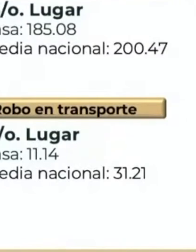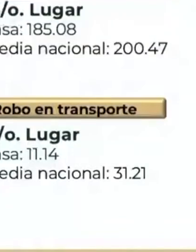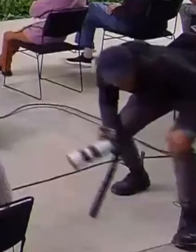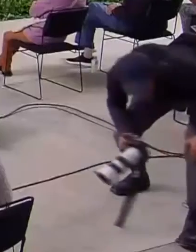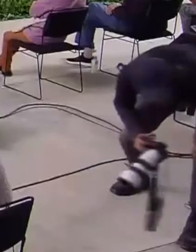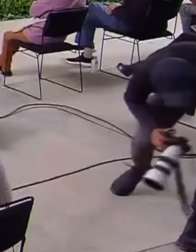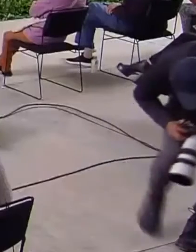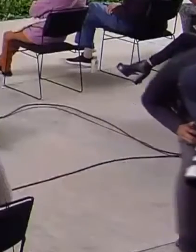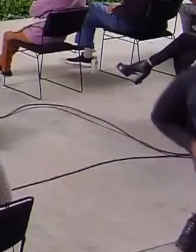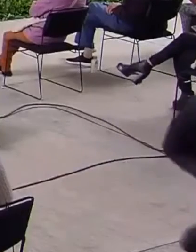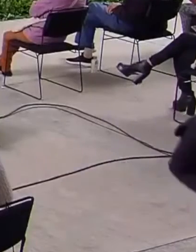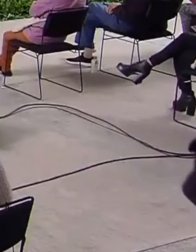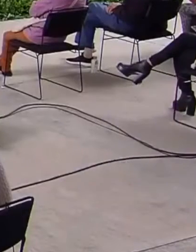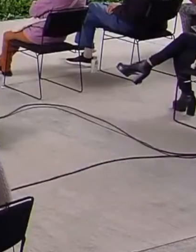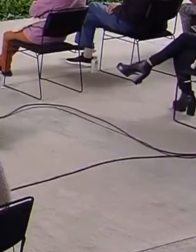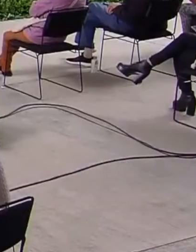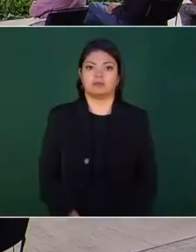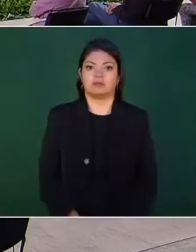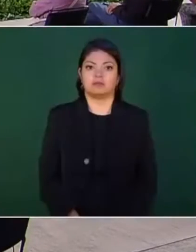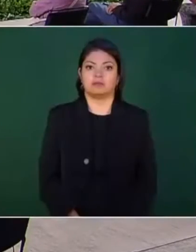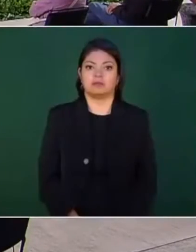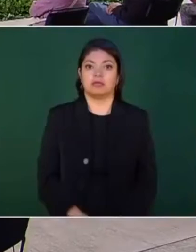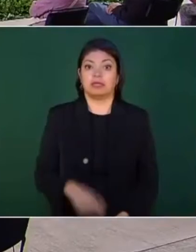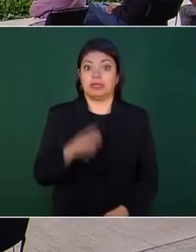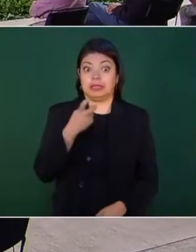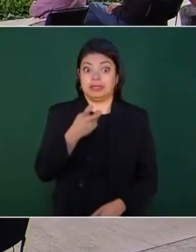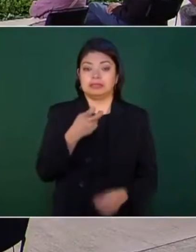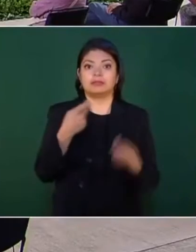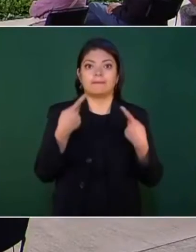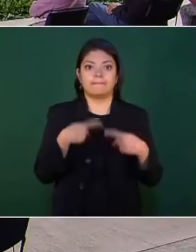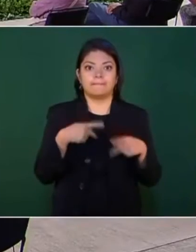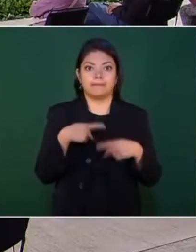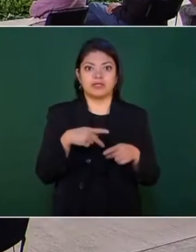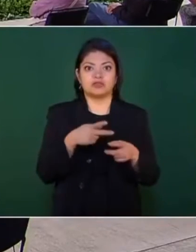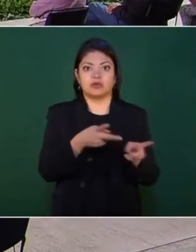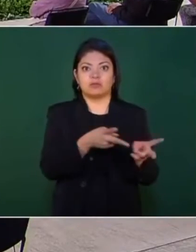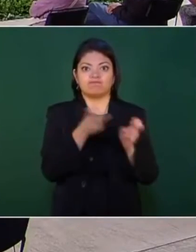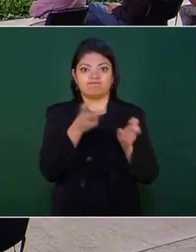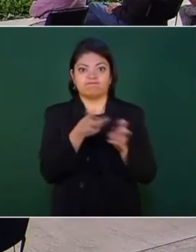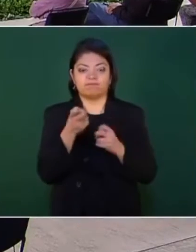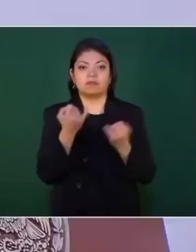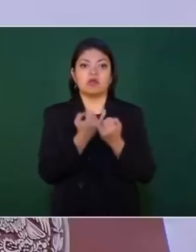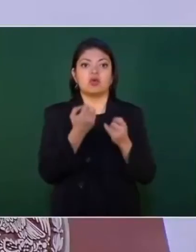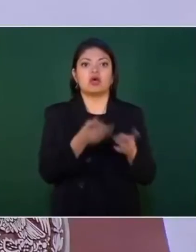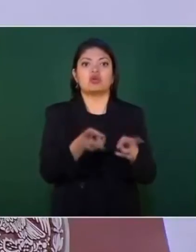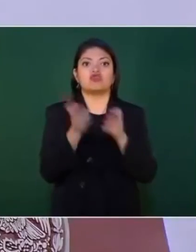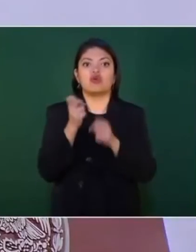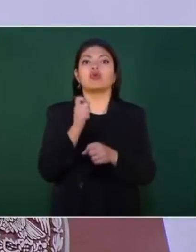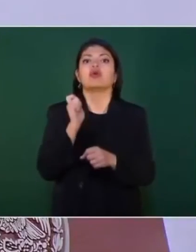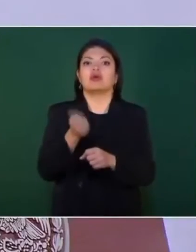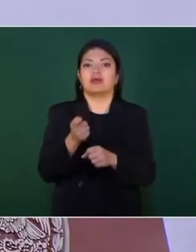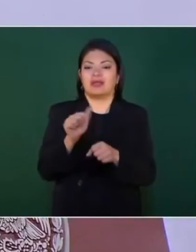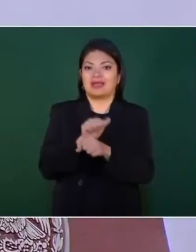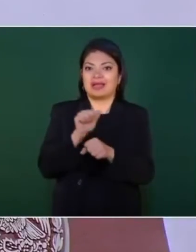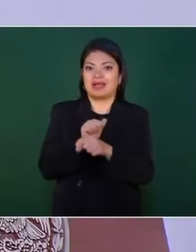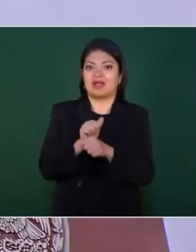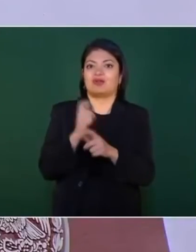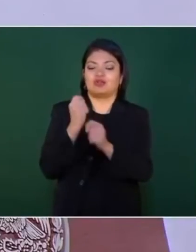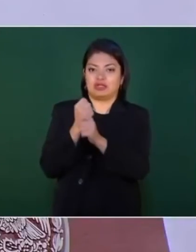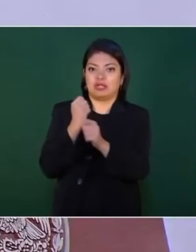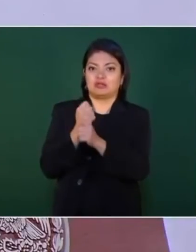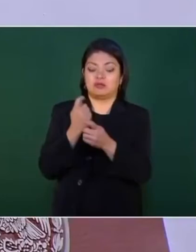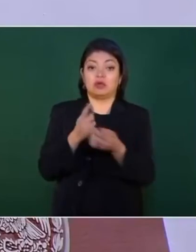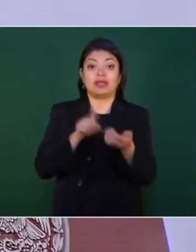42 toneladas de ella fueron aseguradas 53 kilogramos de cocaína 52 kilogramos de fentanilo